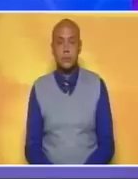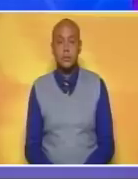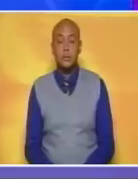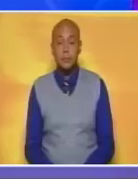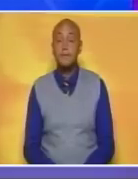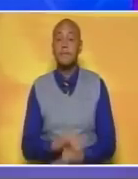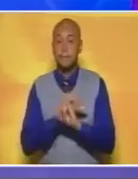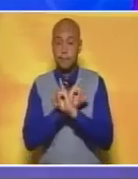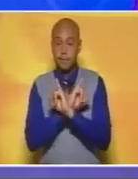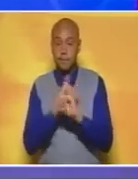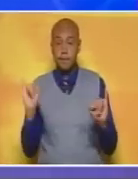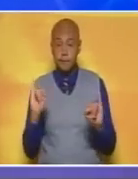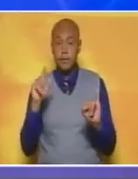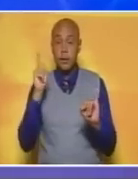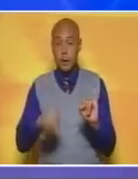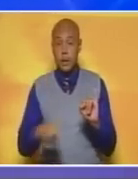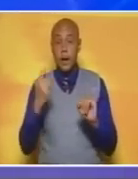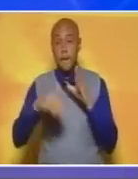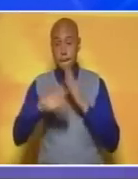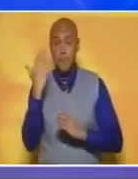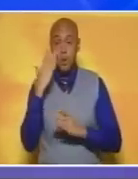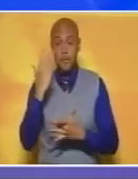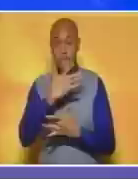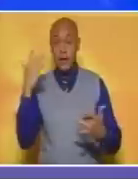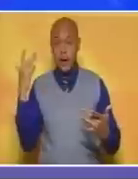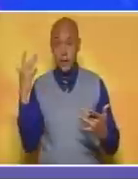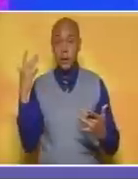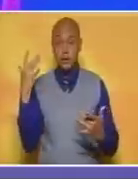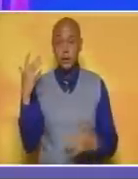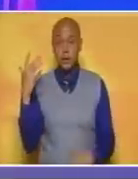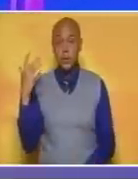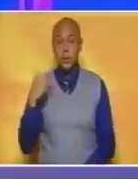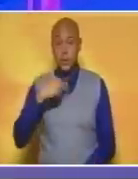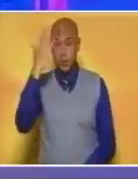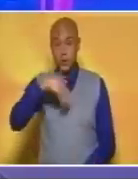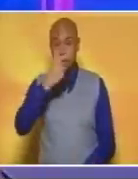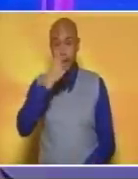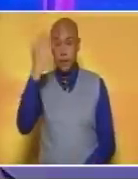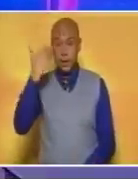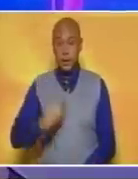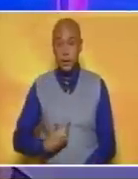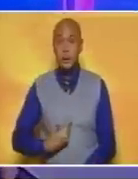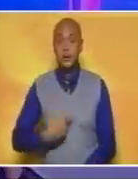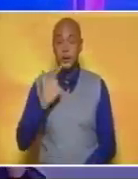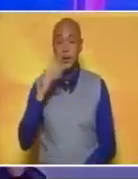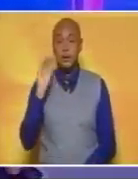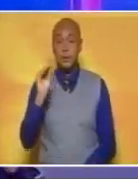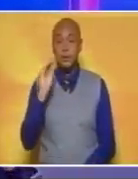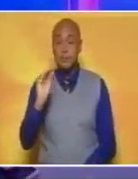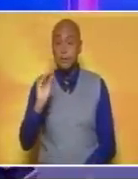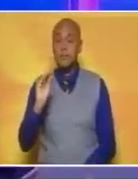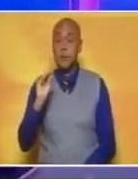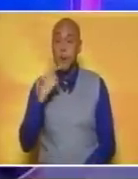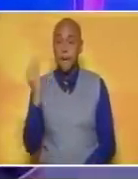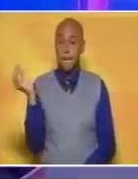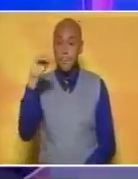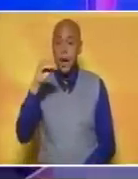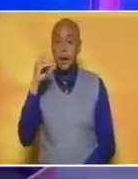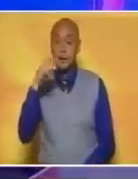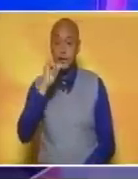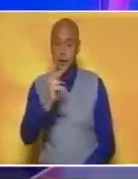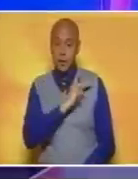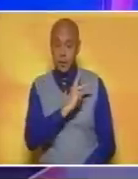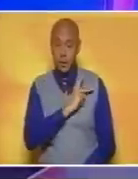Y con eso llegamos al final de esta subsección Estrenos y Estrellas, amigos. Yo soy Nieves Soteldo y la invitación a que continúen con más de